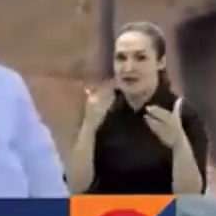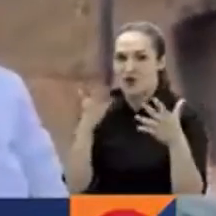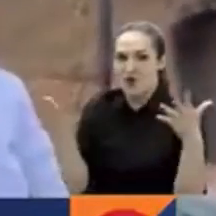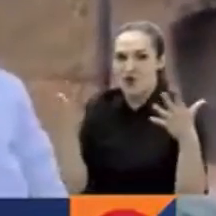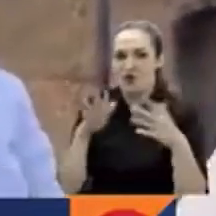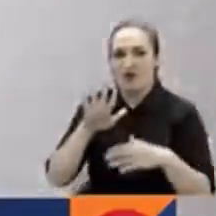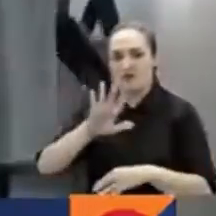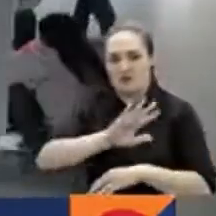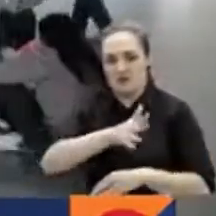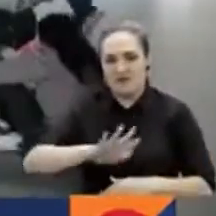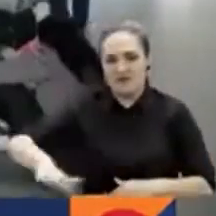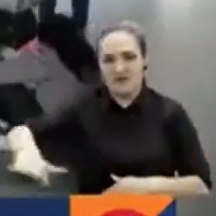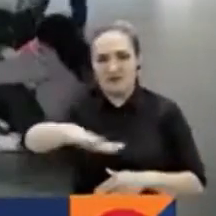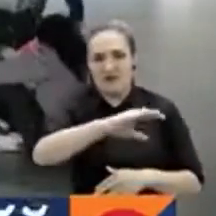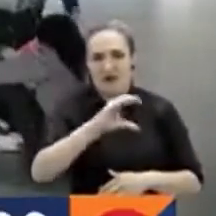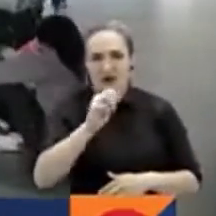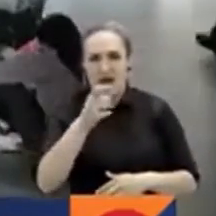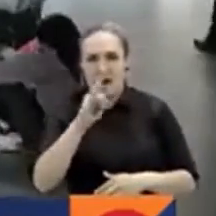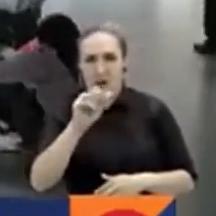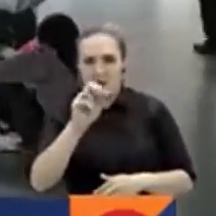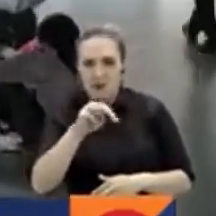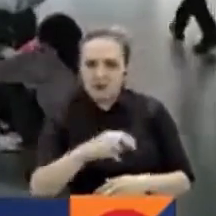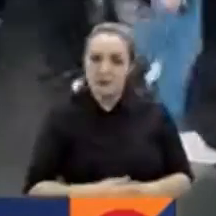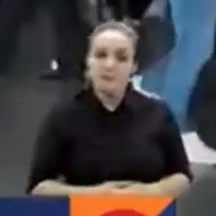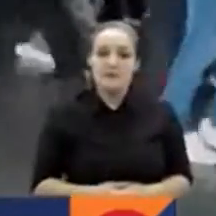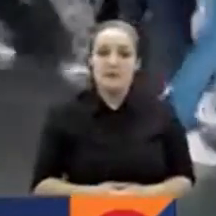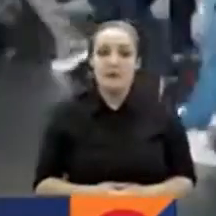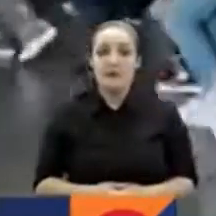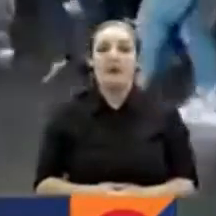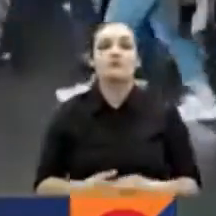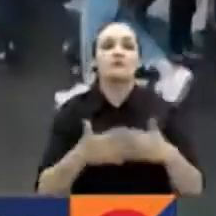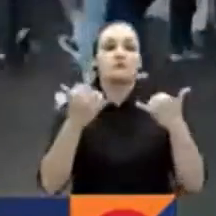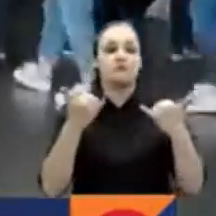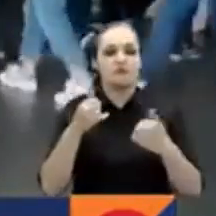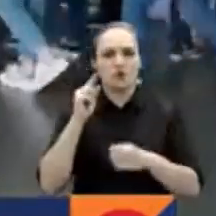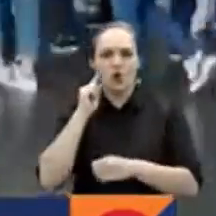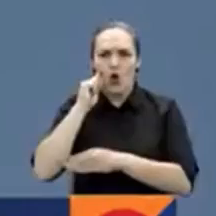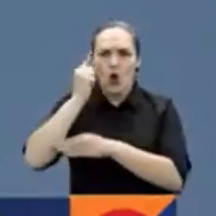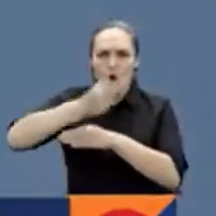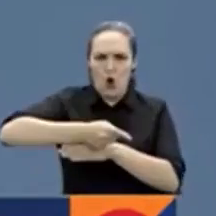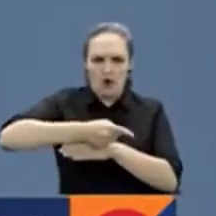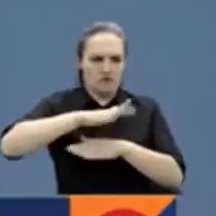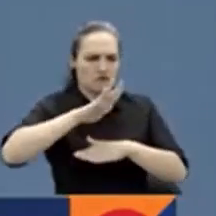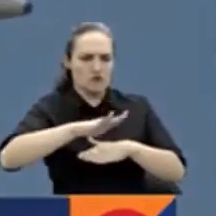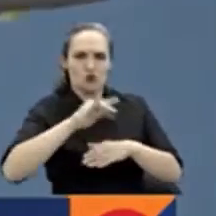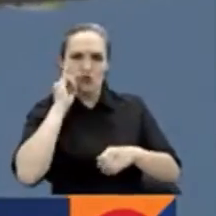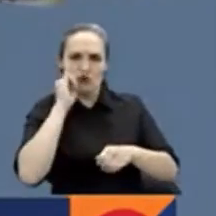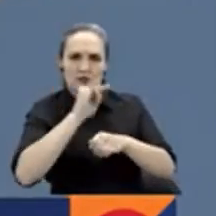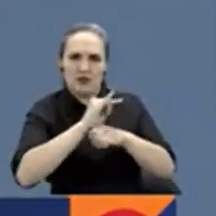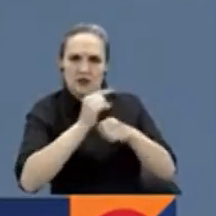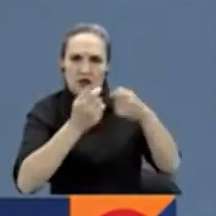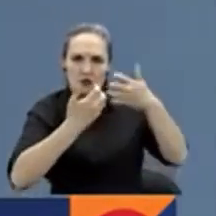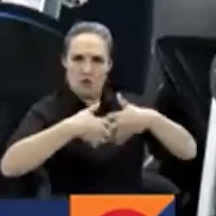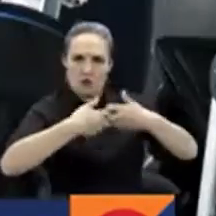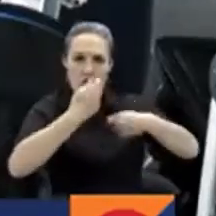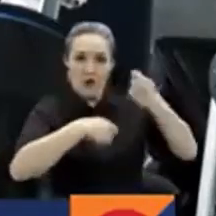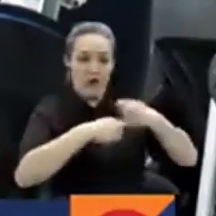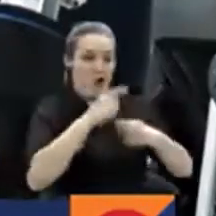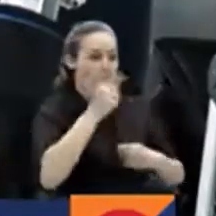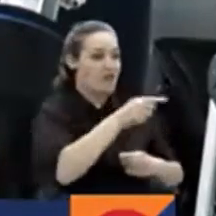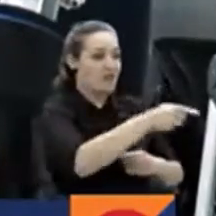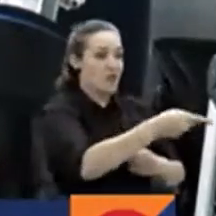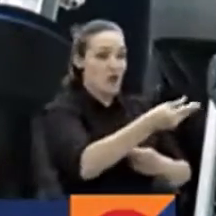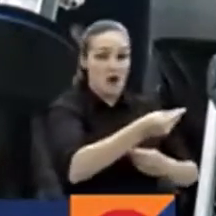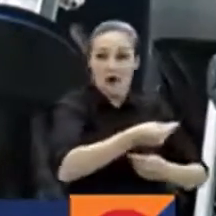San Vicente del Caguán. Por orden de la Superintendencia de Industria y Comercio, Viva Air debe devolver el dinero que